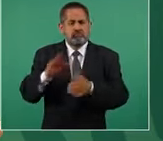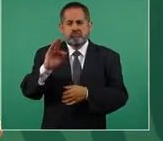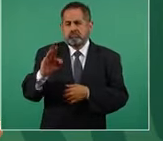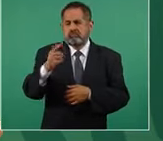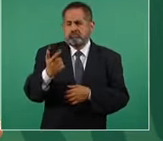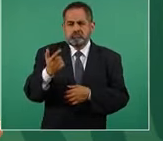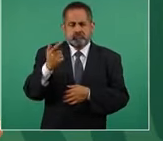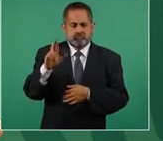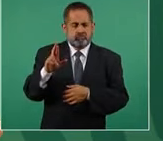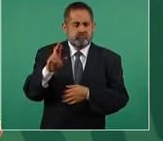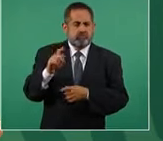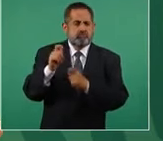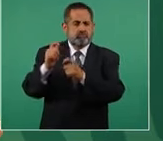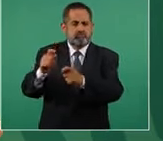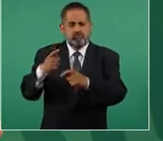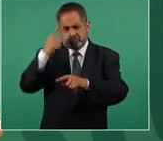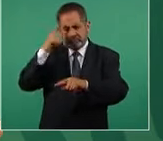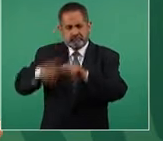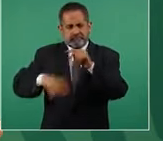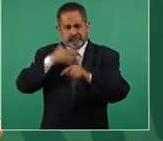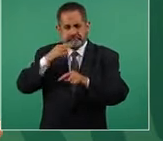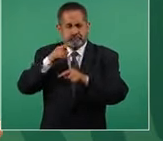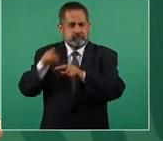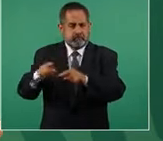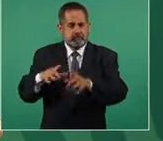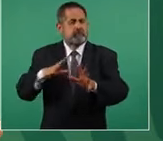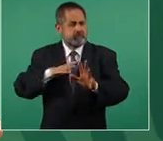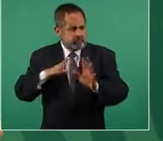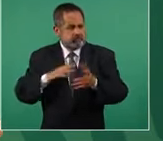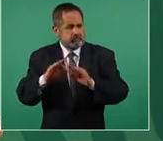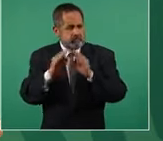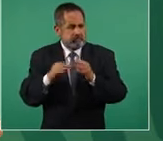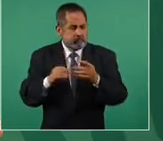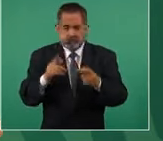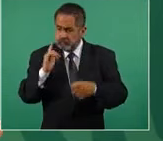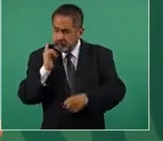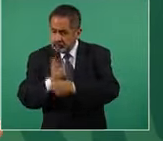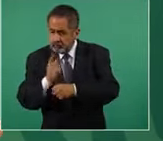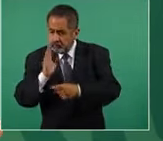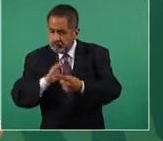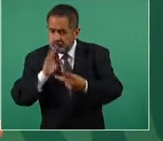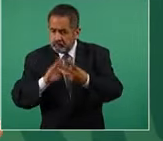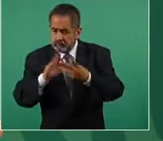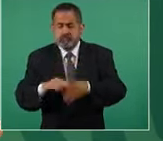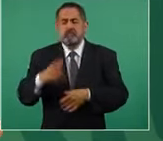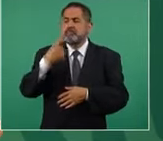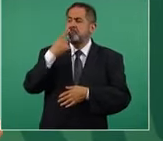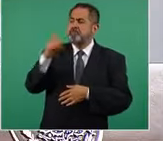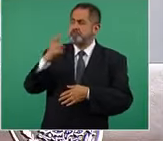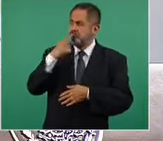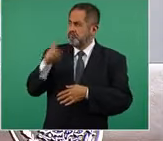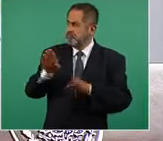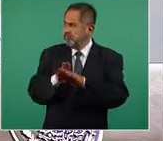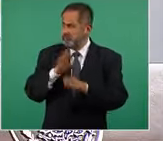Fiscalía Anticorrupción. Hay manera, hay formas